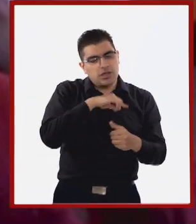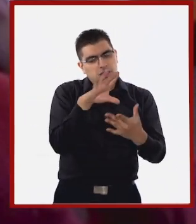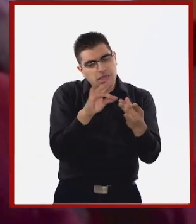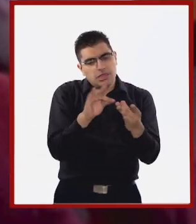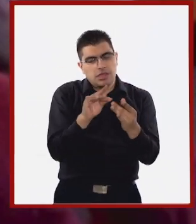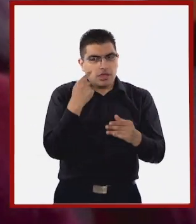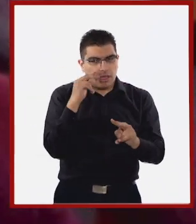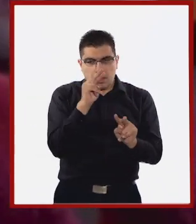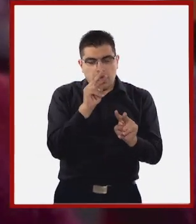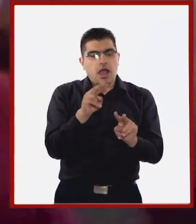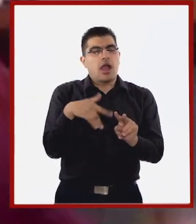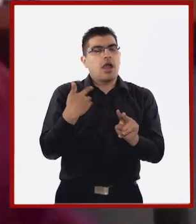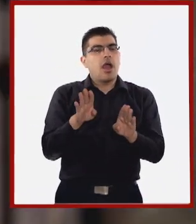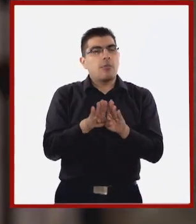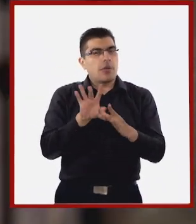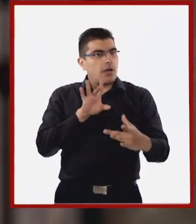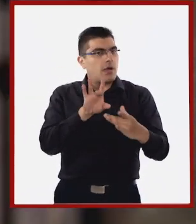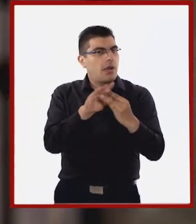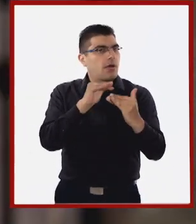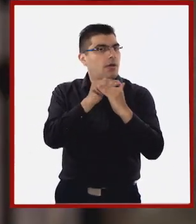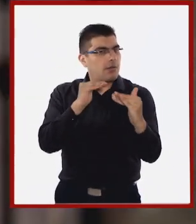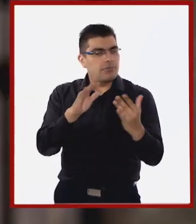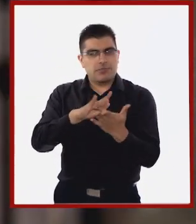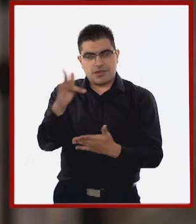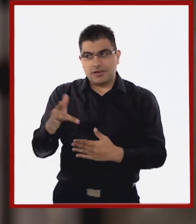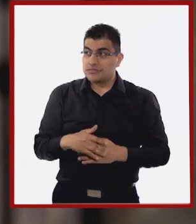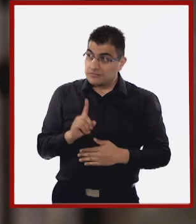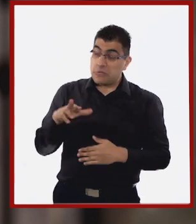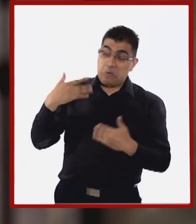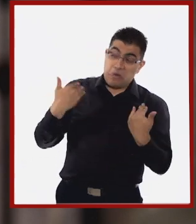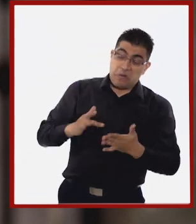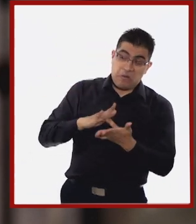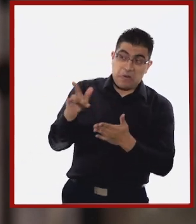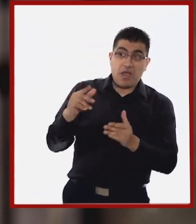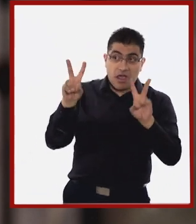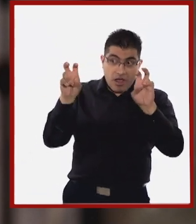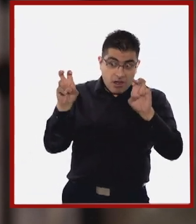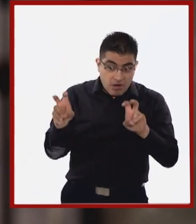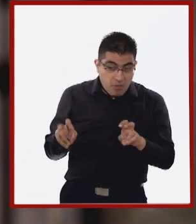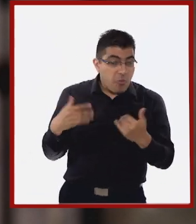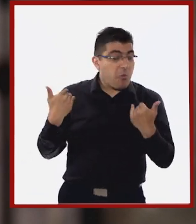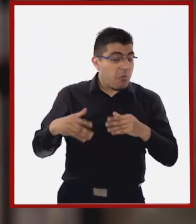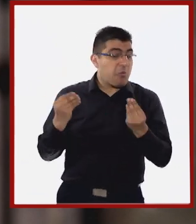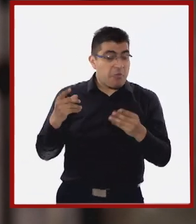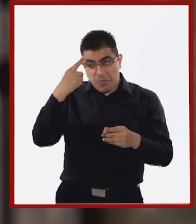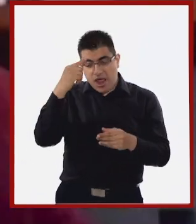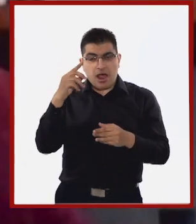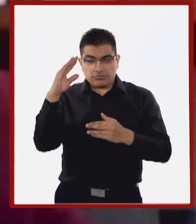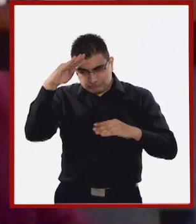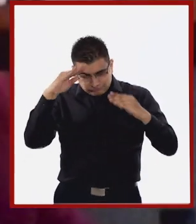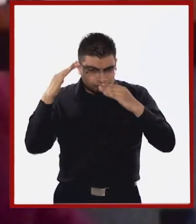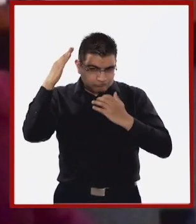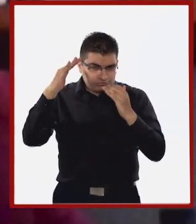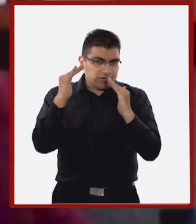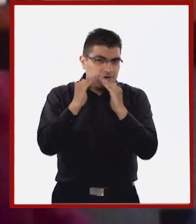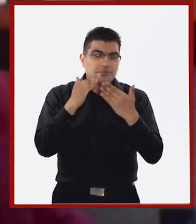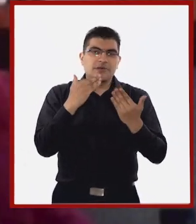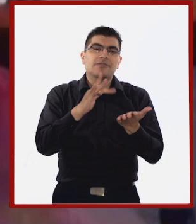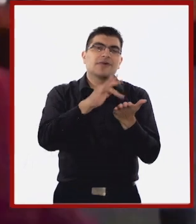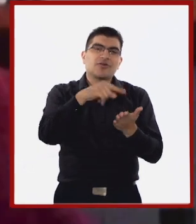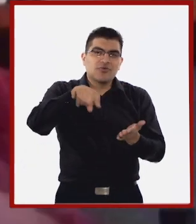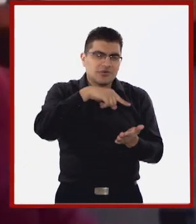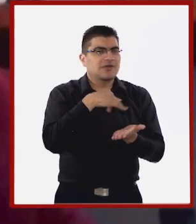nuestra visión sobre la empatía. Muchas gracias, doctor. Sin duda nos quedan muchos temas para la reflexión en casa. Al contrario, gracias a ustedes y